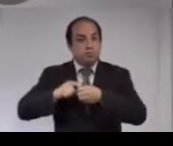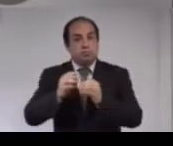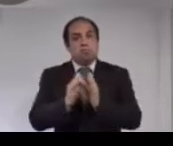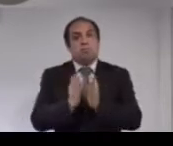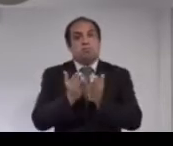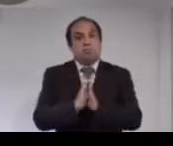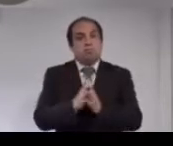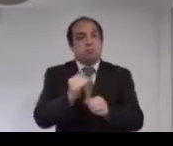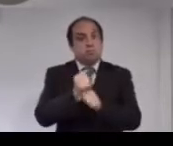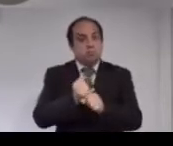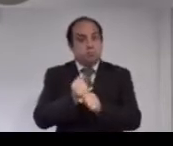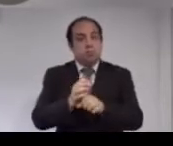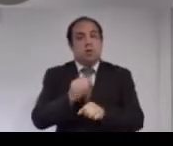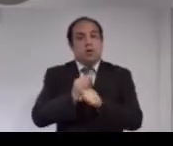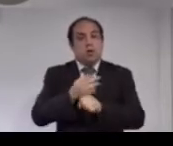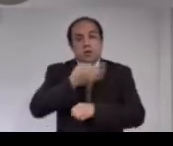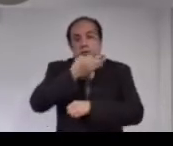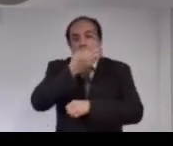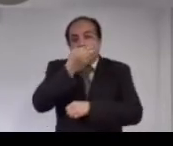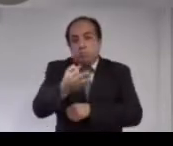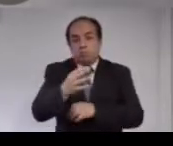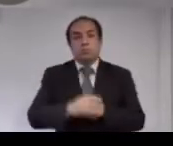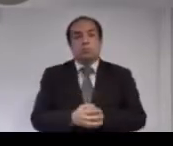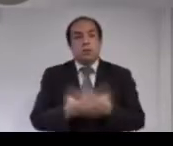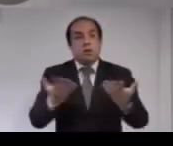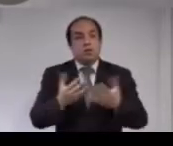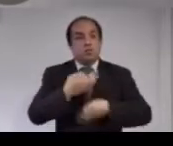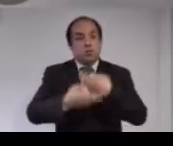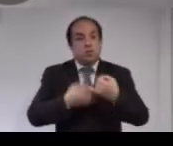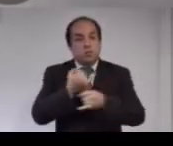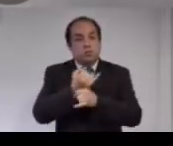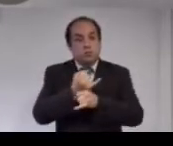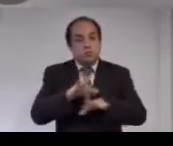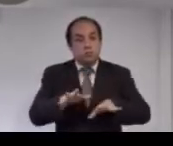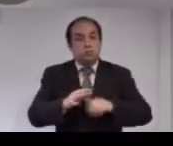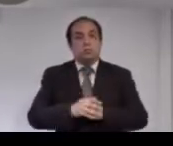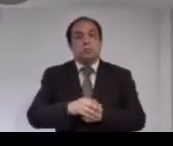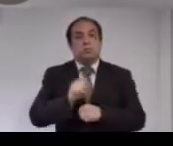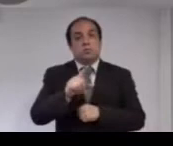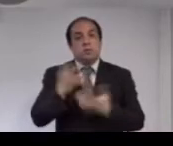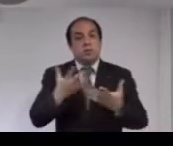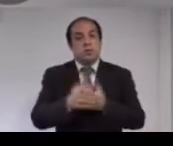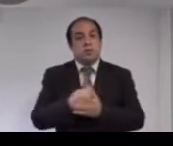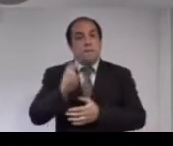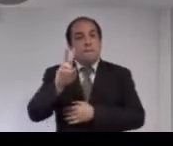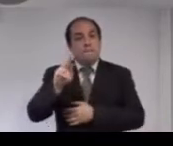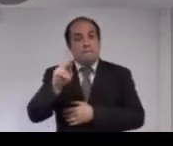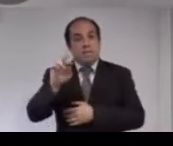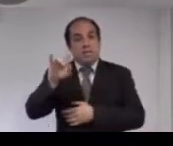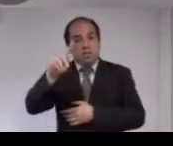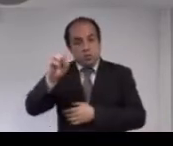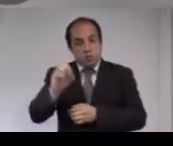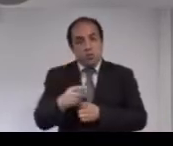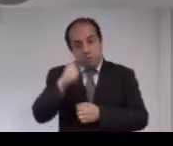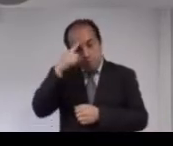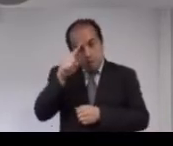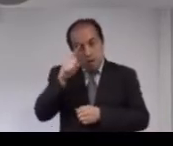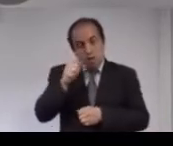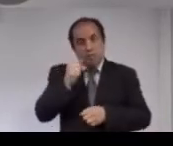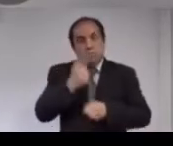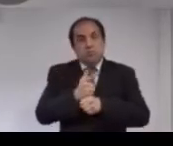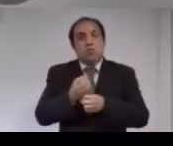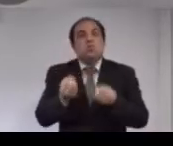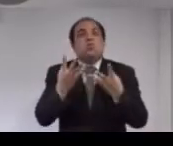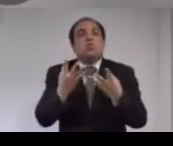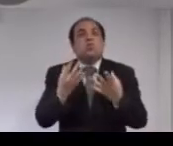ahora, lo que le puedo señalar es que estamos haciendo toda la información y lo estarán haciendo también nuestros peritos para determinar esa cuantía sobre los